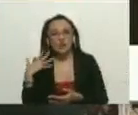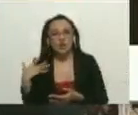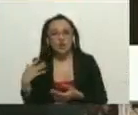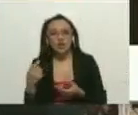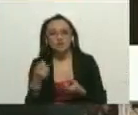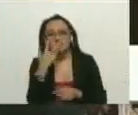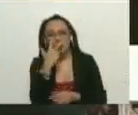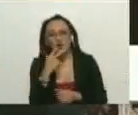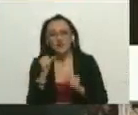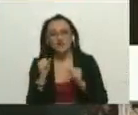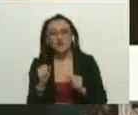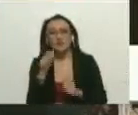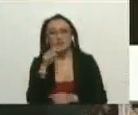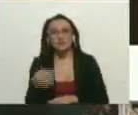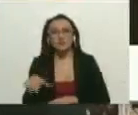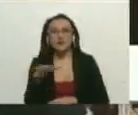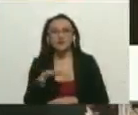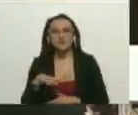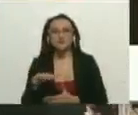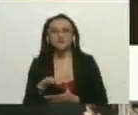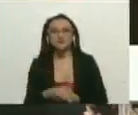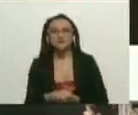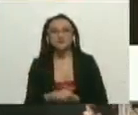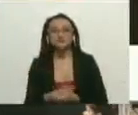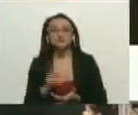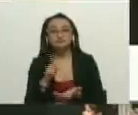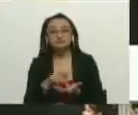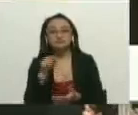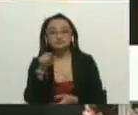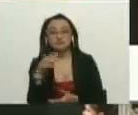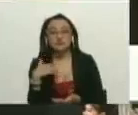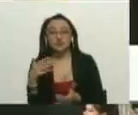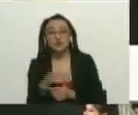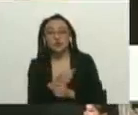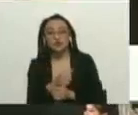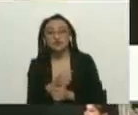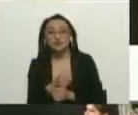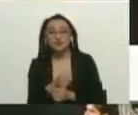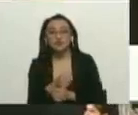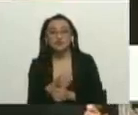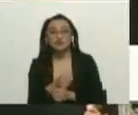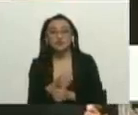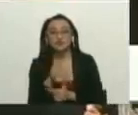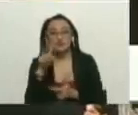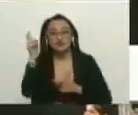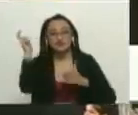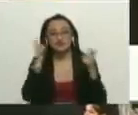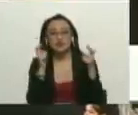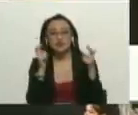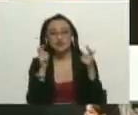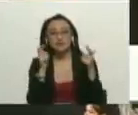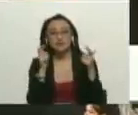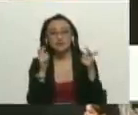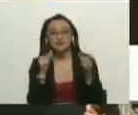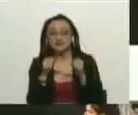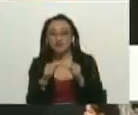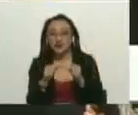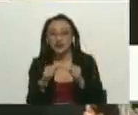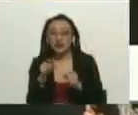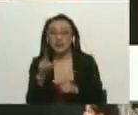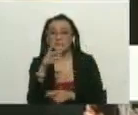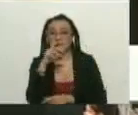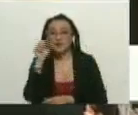al pueblo. Ahí está lo que nos conseguimos. Fue Chávez y ha seguido Nicolás